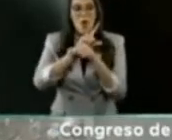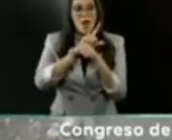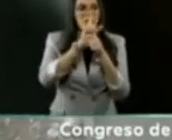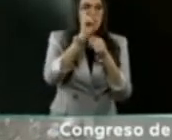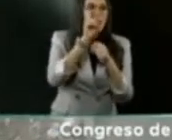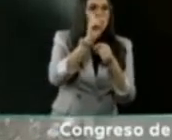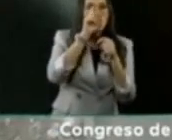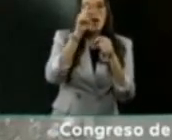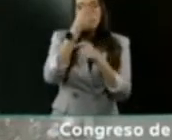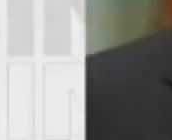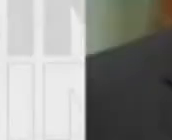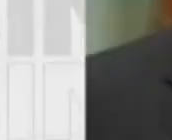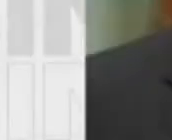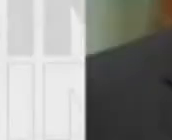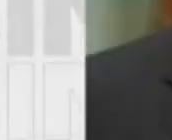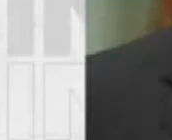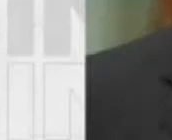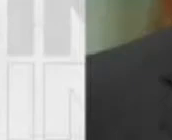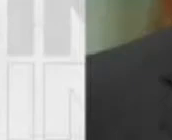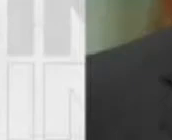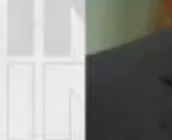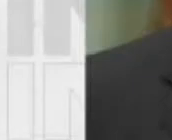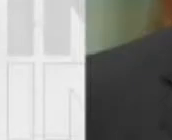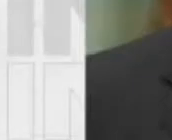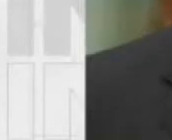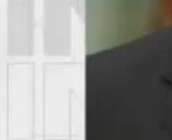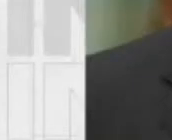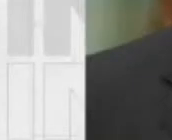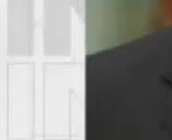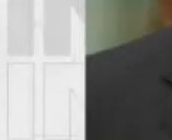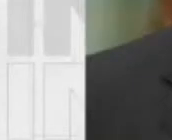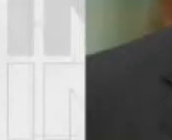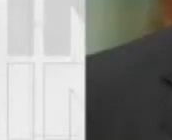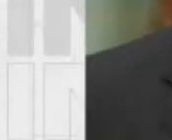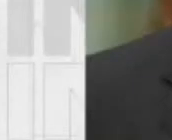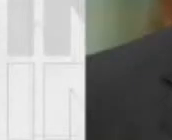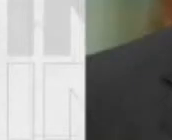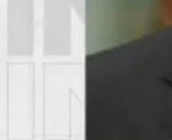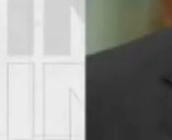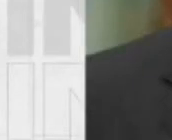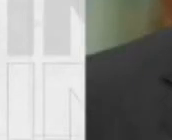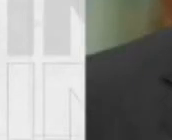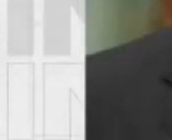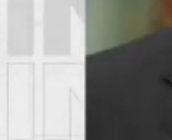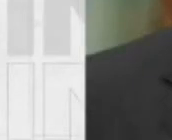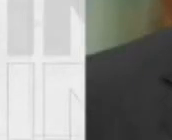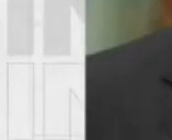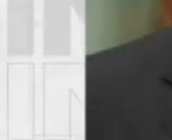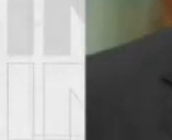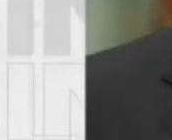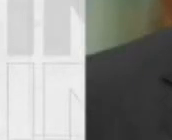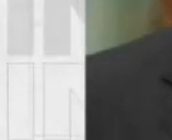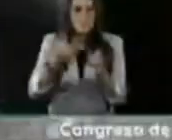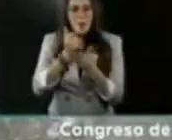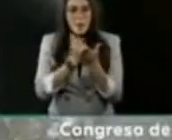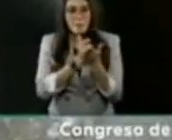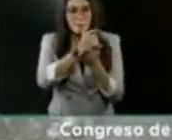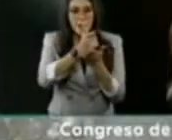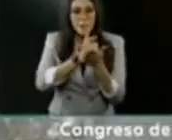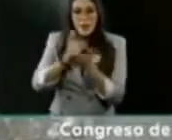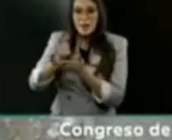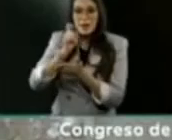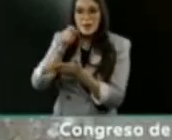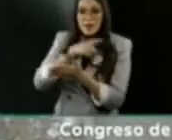destacar otros elementos, por ejemplo, ninguno de esos periodistas que fueron sus confidentes, que